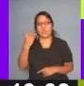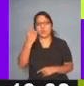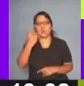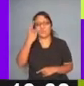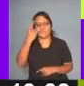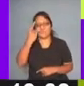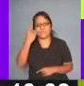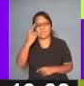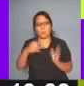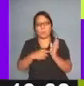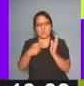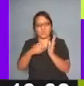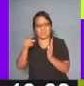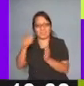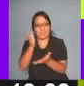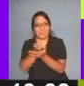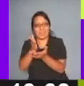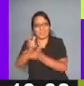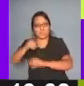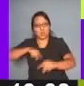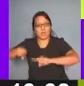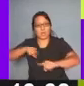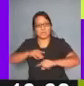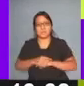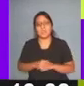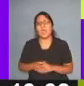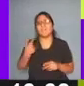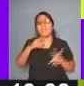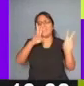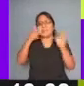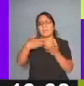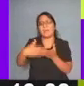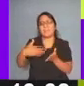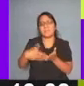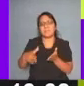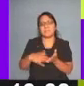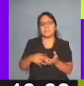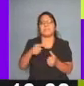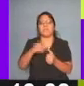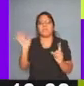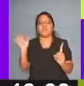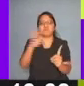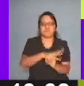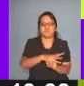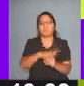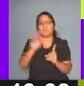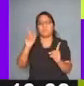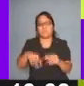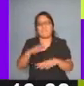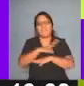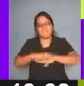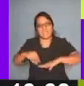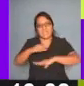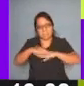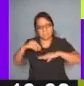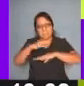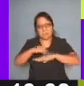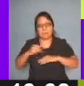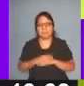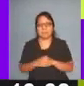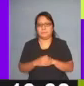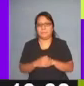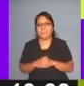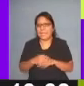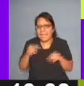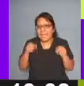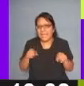Derecho para que se trate el tema discriminación, grooming y víctimas, que son temas preocupantes